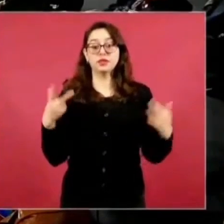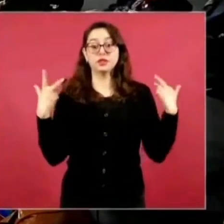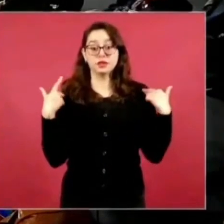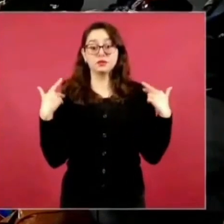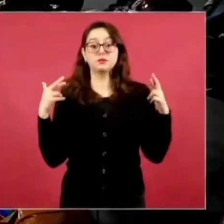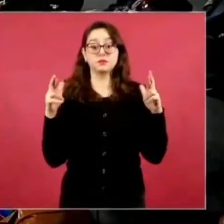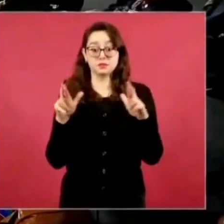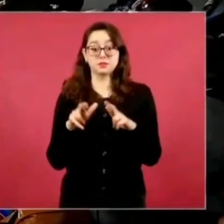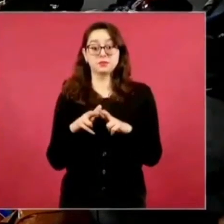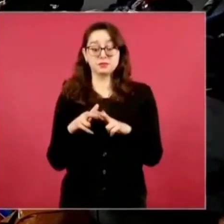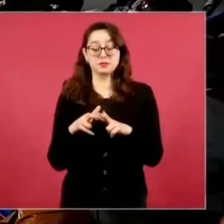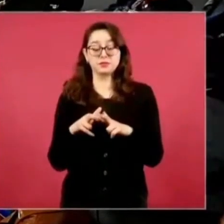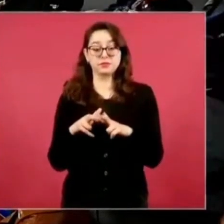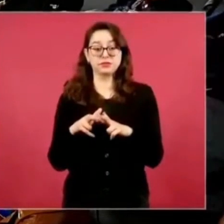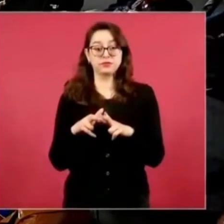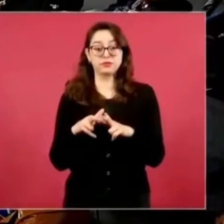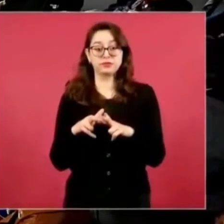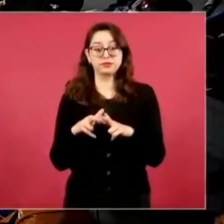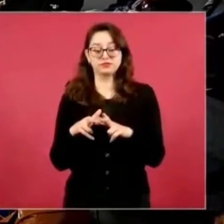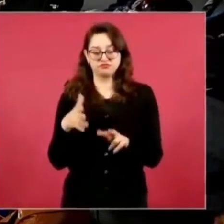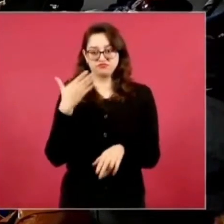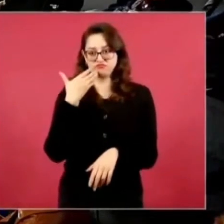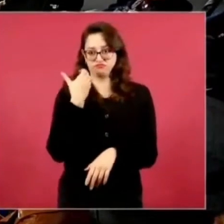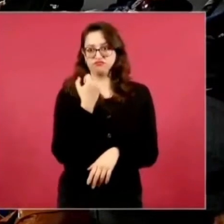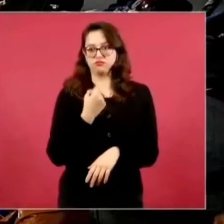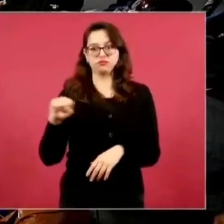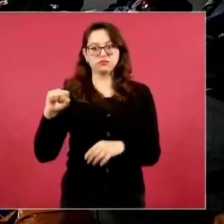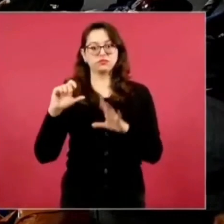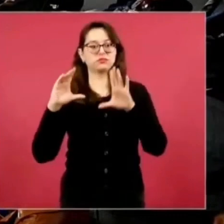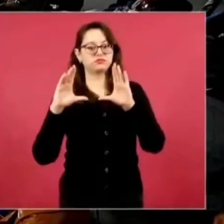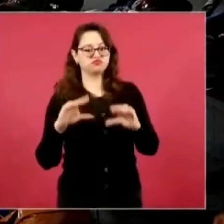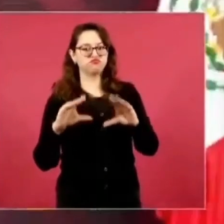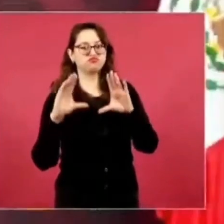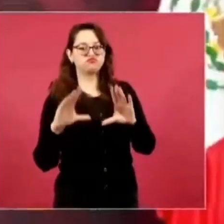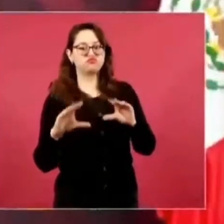aparte de que era buen maestro,